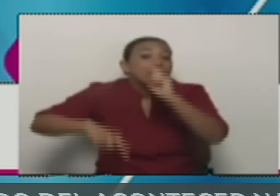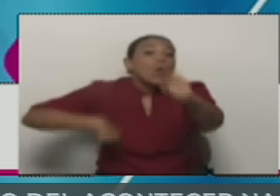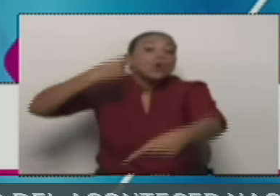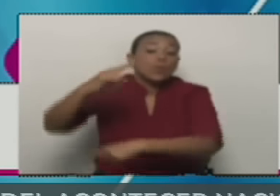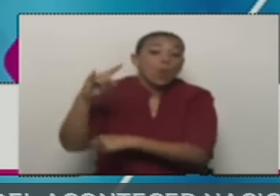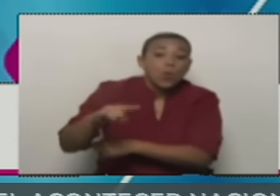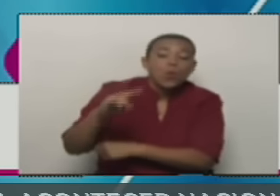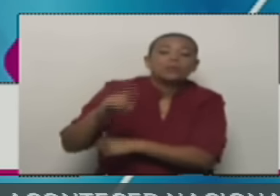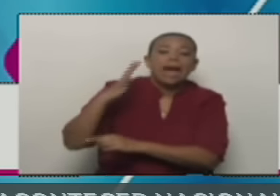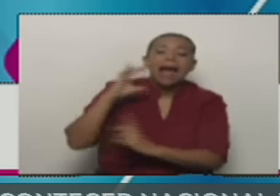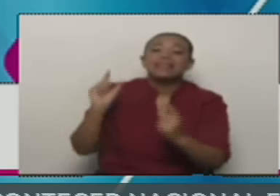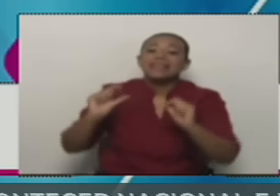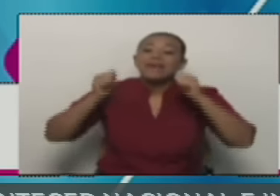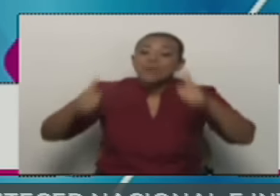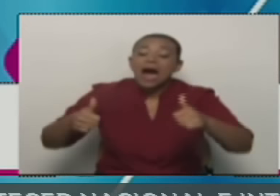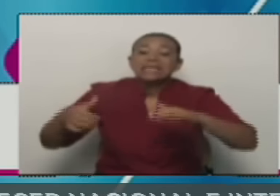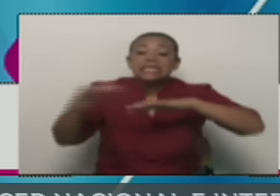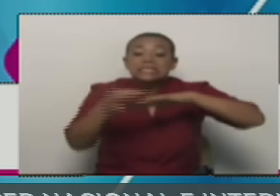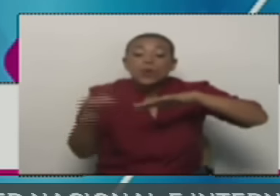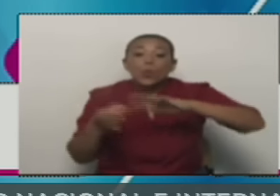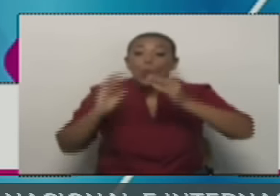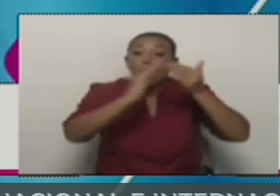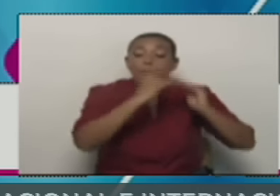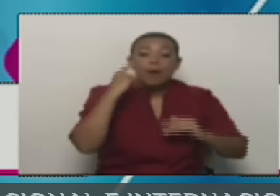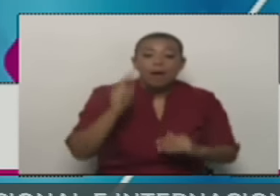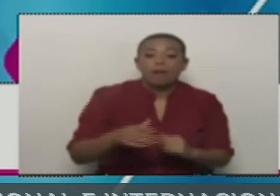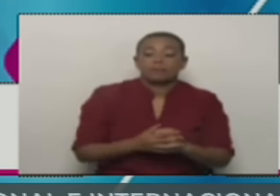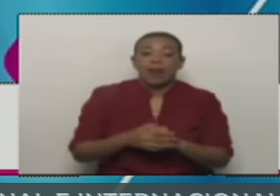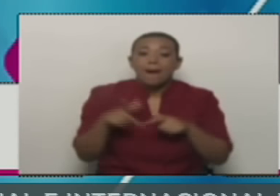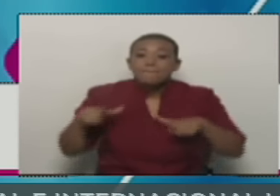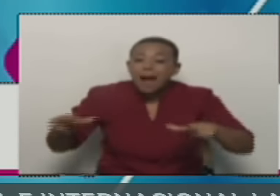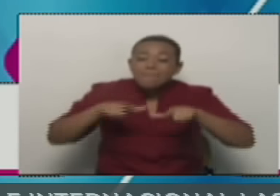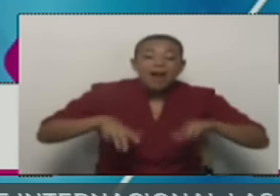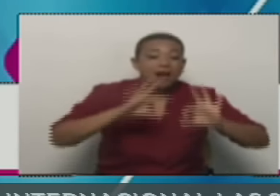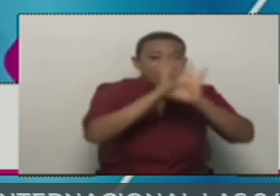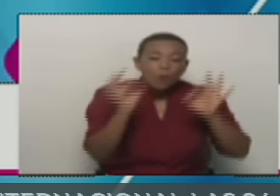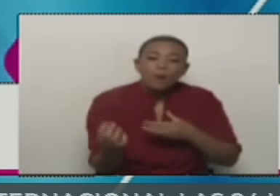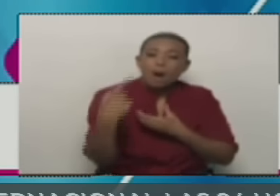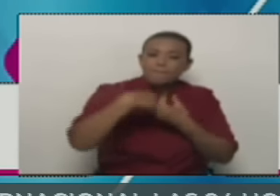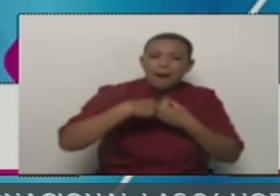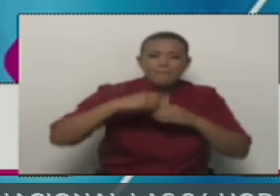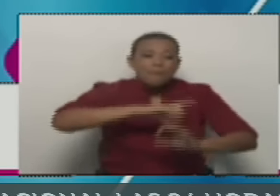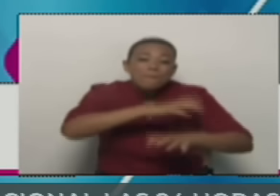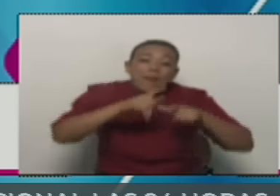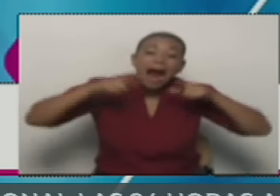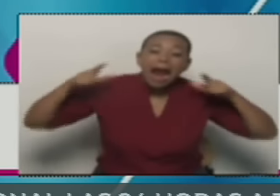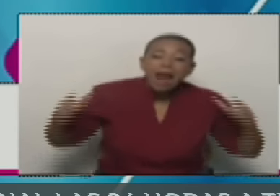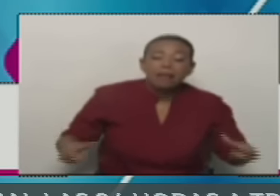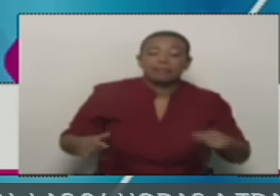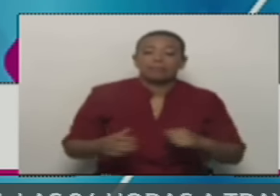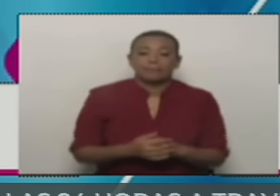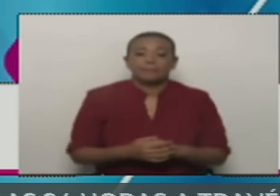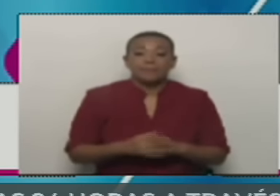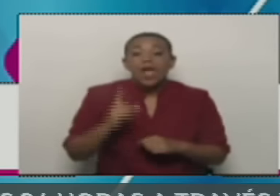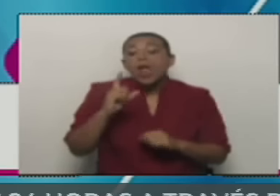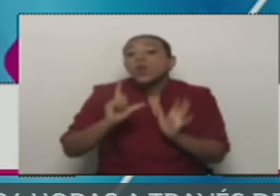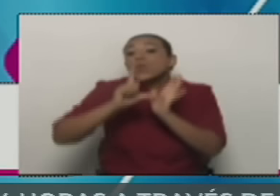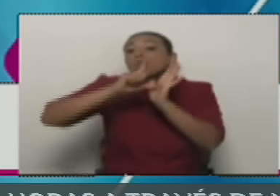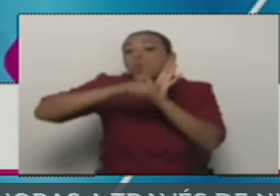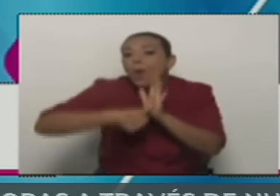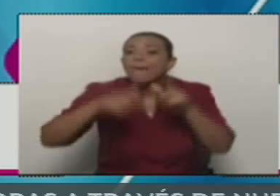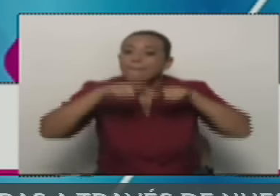los espacios de debate a nivel de los circuitos comunales, el espacio de las comunas, una forma de agregación sumamente importante. Y posteriormente vamos a tener